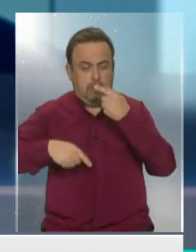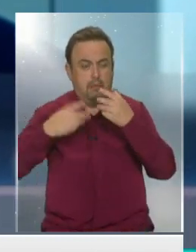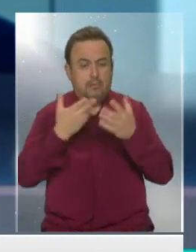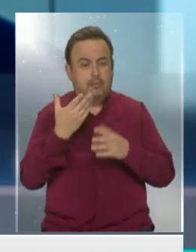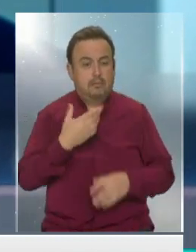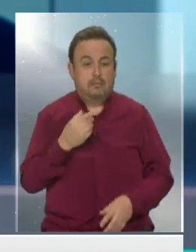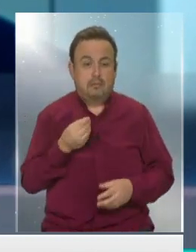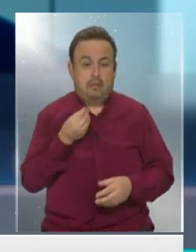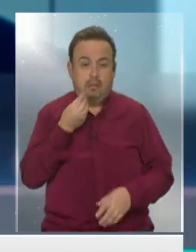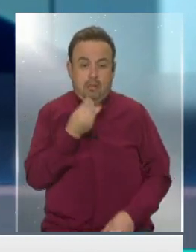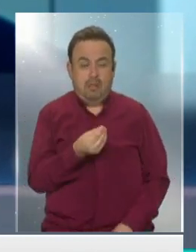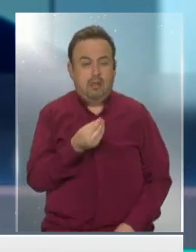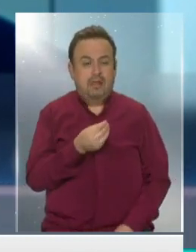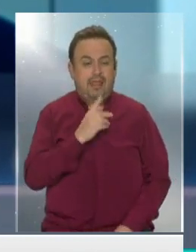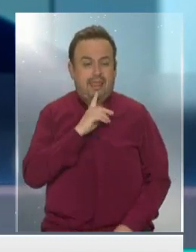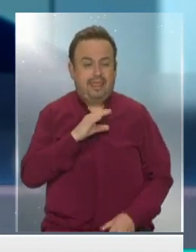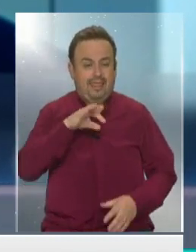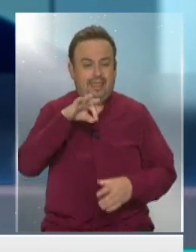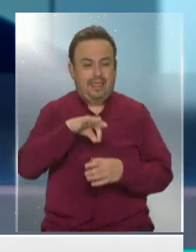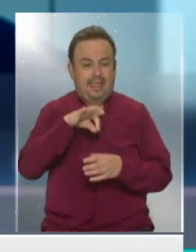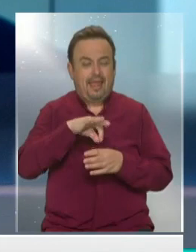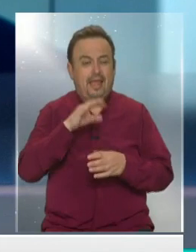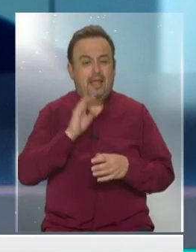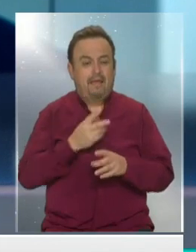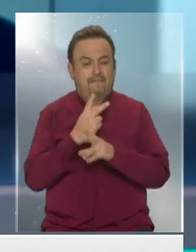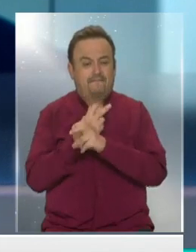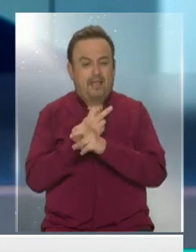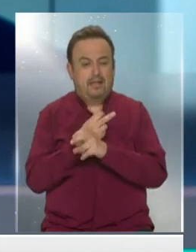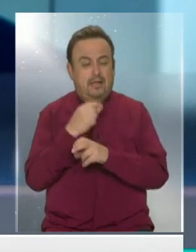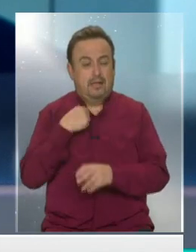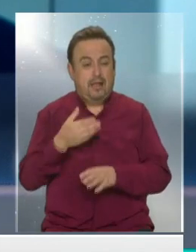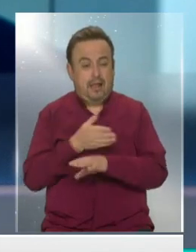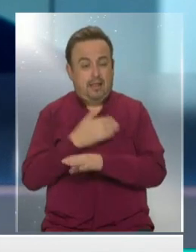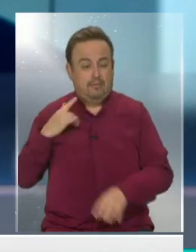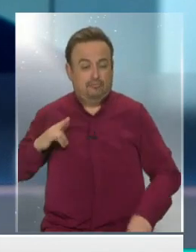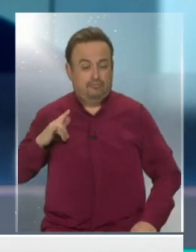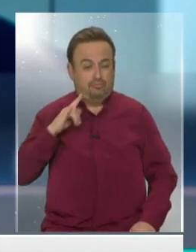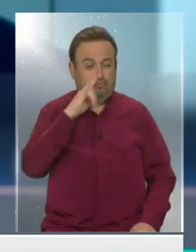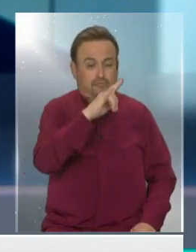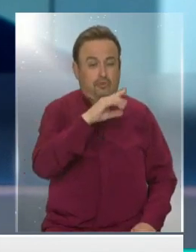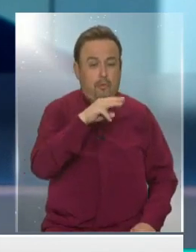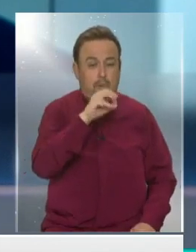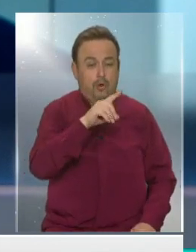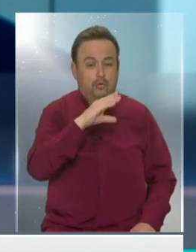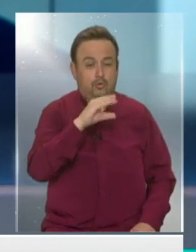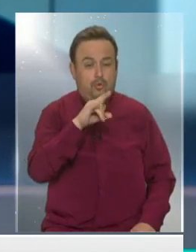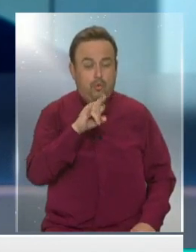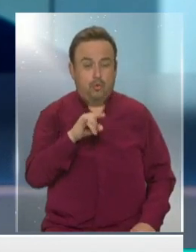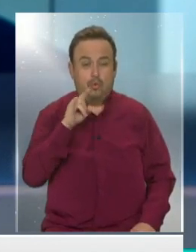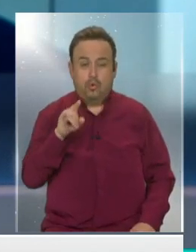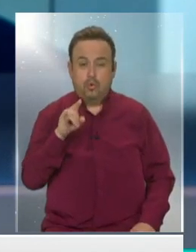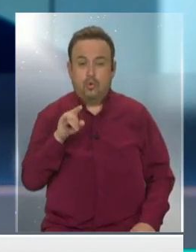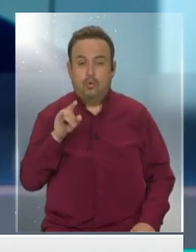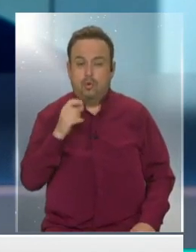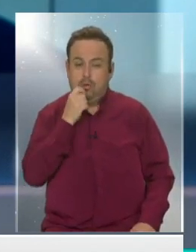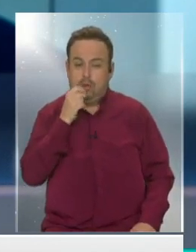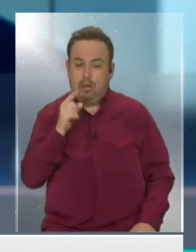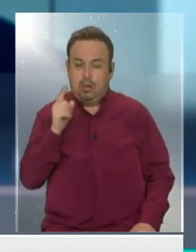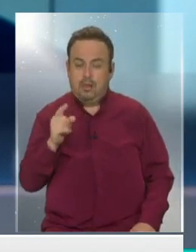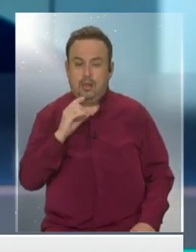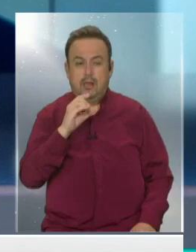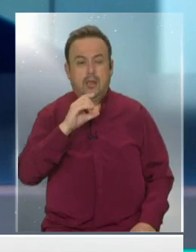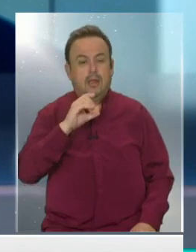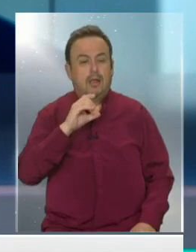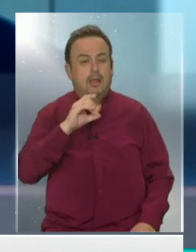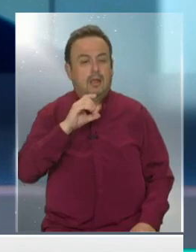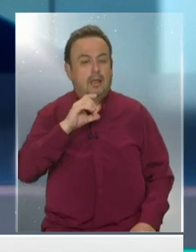sido presuntamente envenenado antes de abordar un avión rumbo a Moscú. Desde su entorno acusan al Kremlin de estar detrás